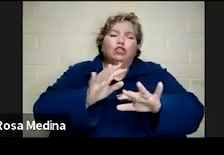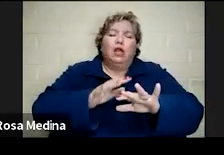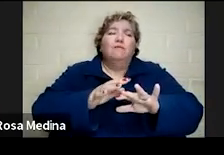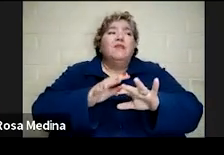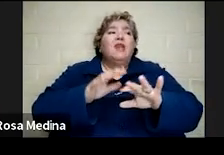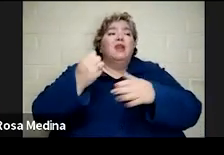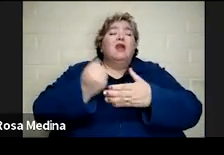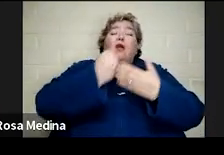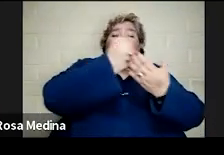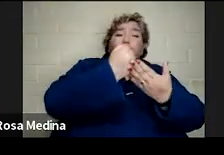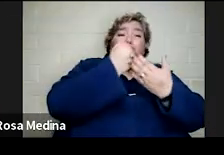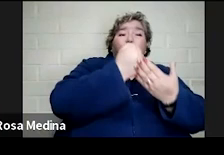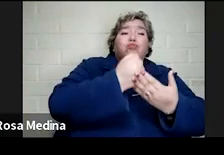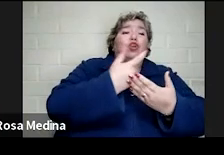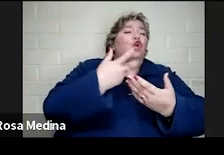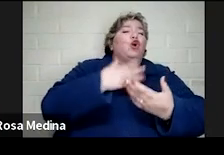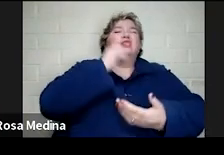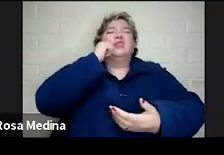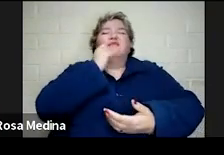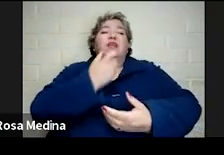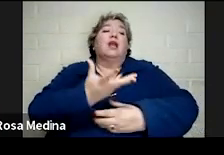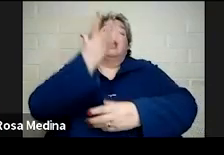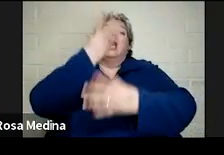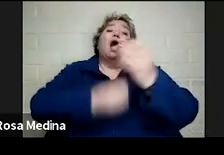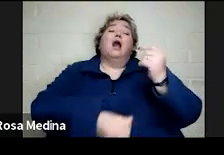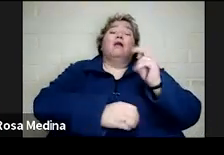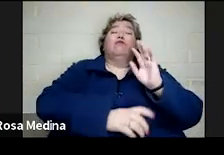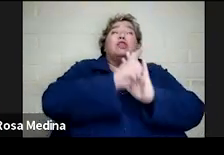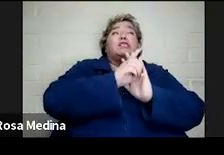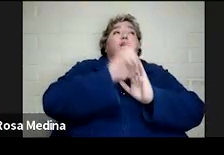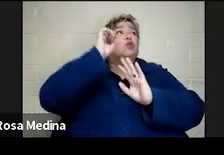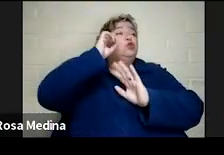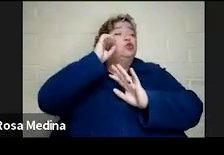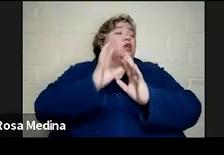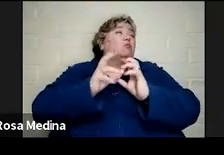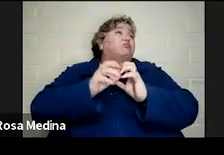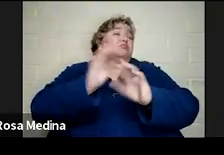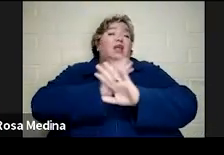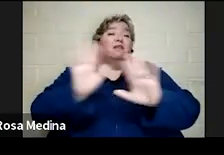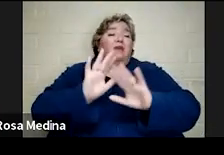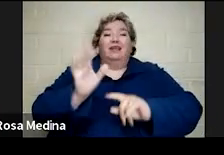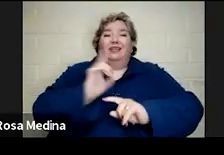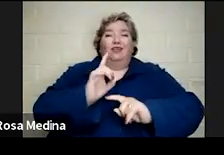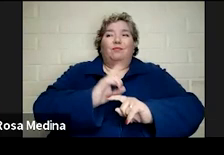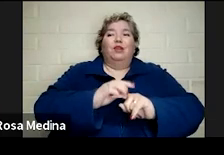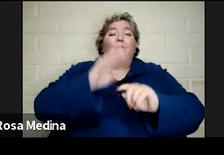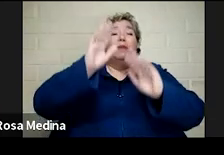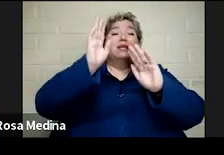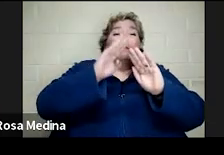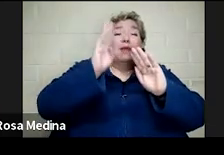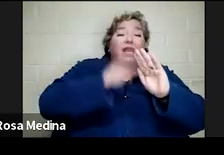ya dejó de desarrollarse o de cambiar, pero entre más pequeño, más chico, va a ser